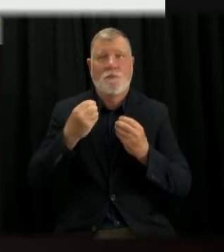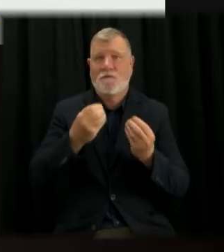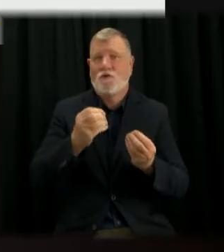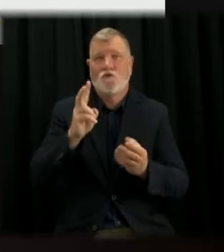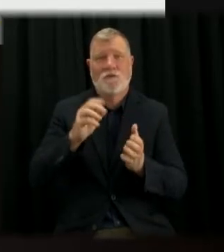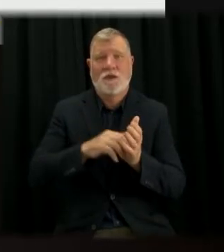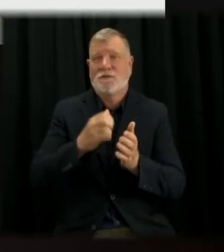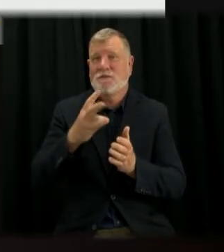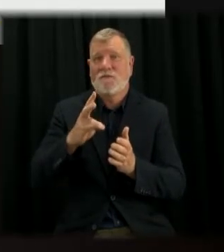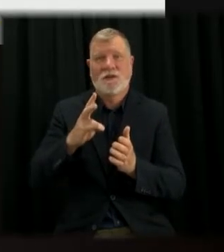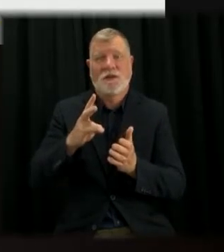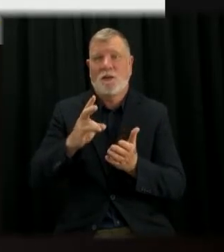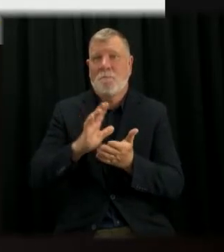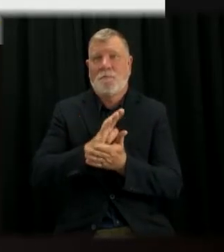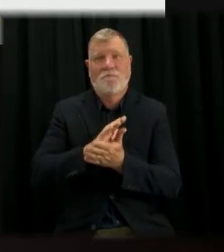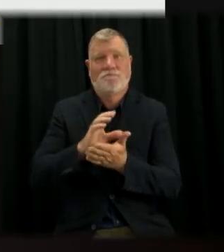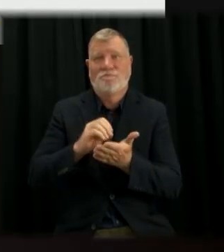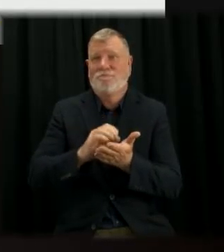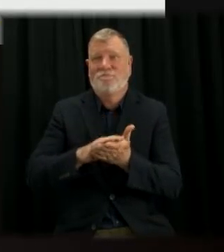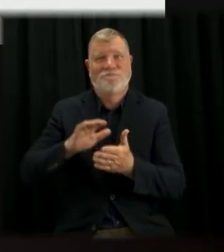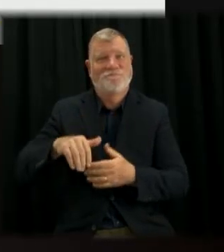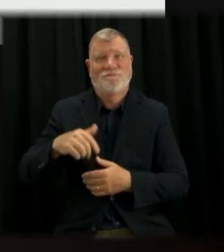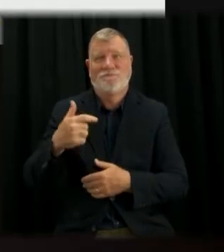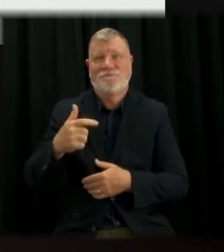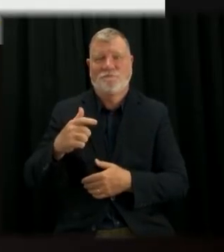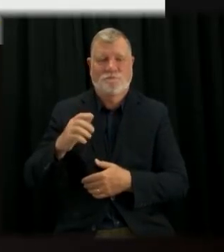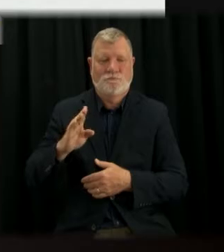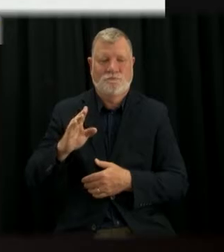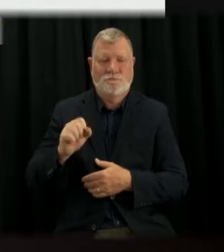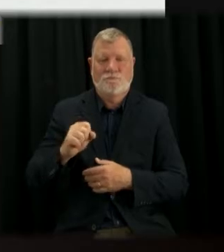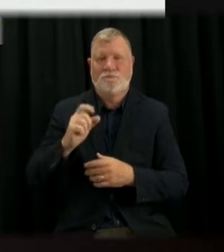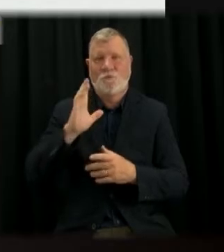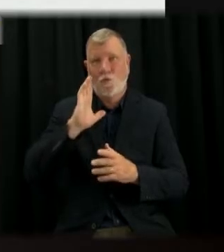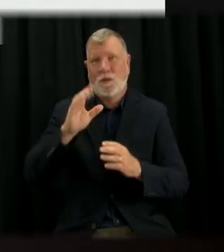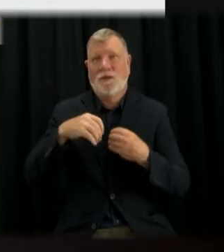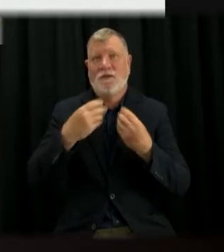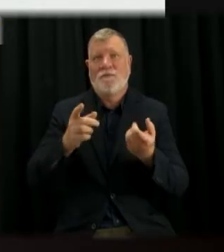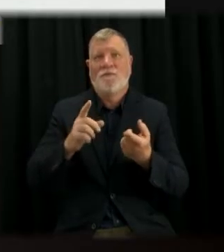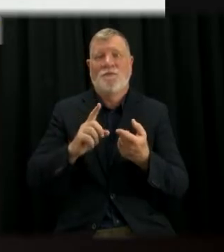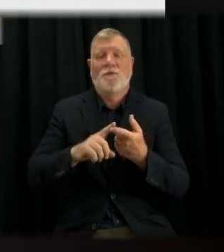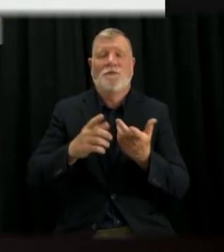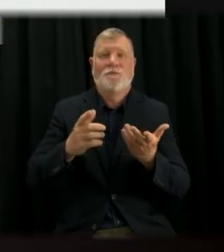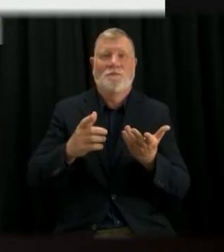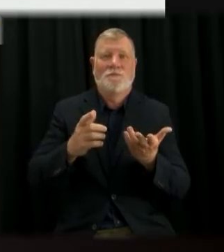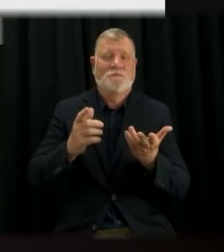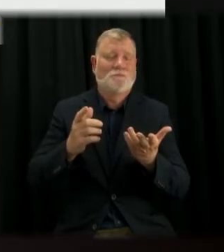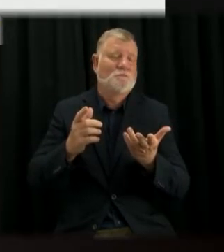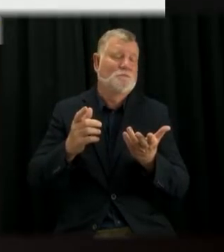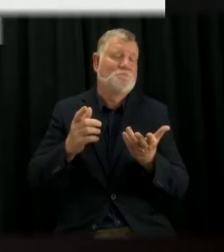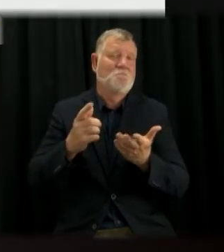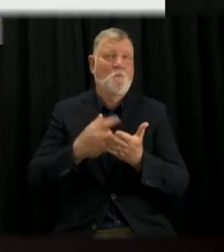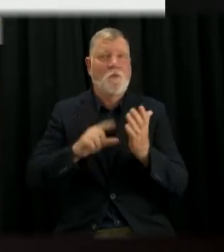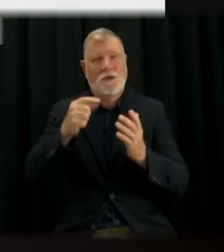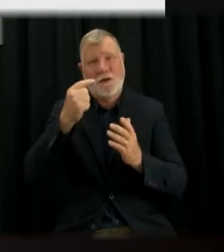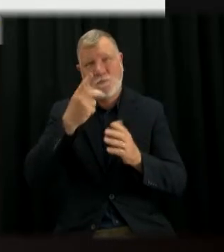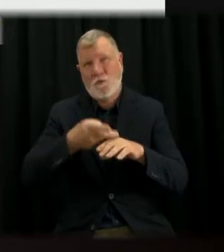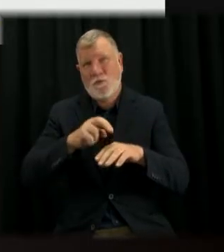El retiro todavía no ha emitido su estado financiero. El fomento de desarrollo económico se espera que lo haga